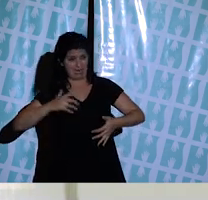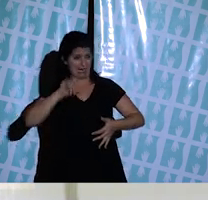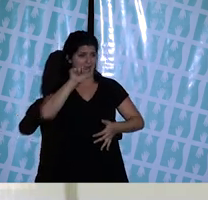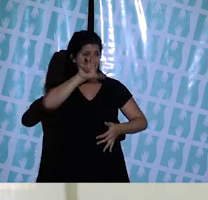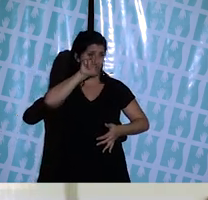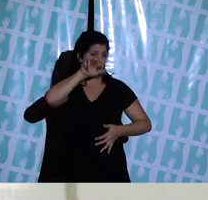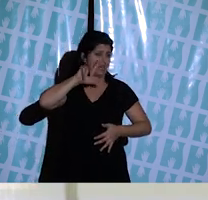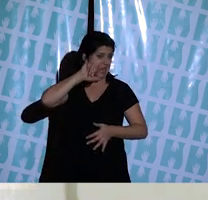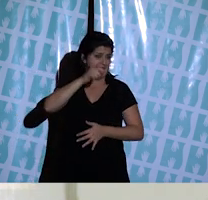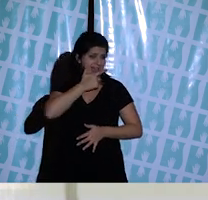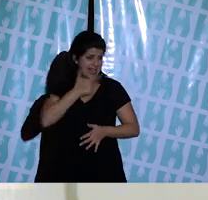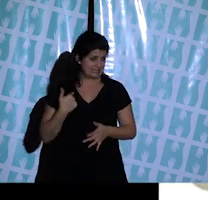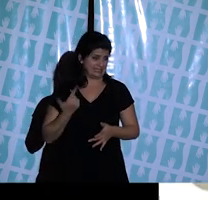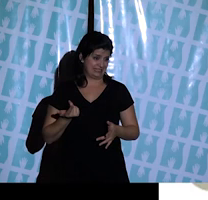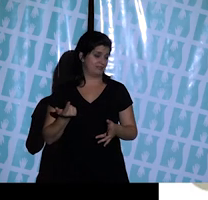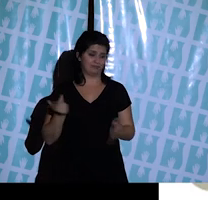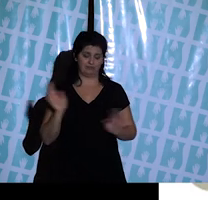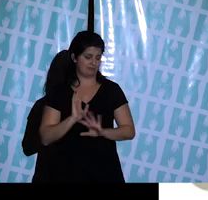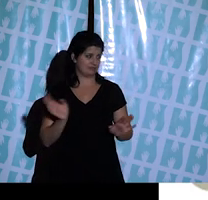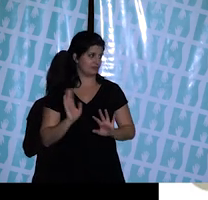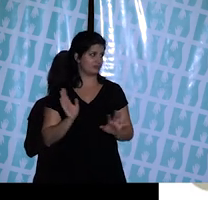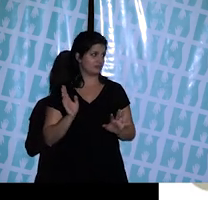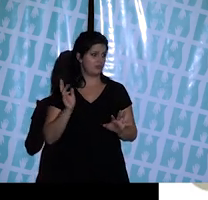Pero también está dentro de este. Numbing significa